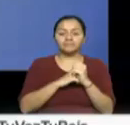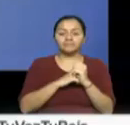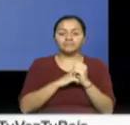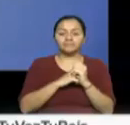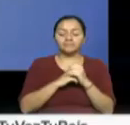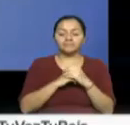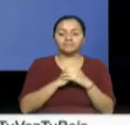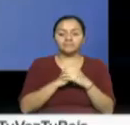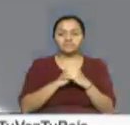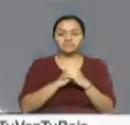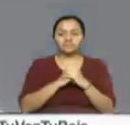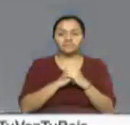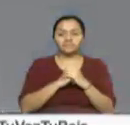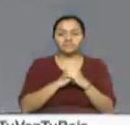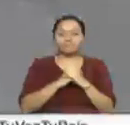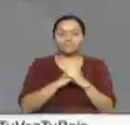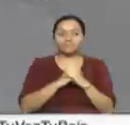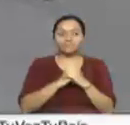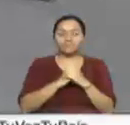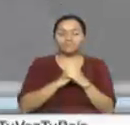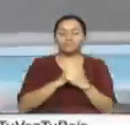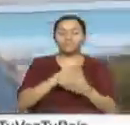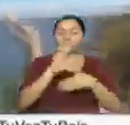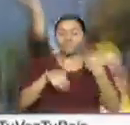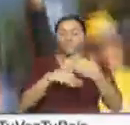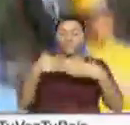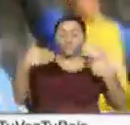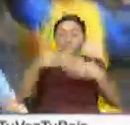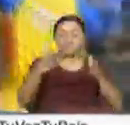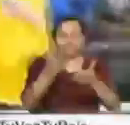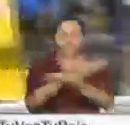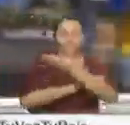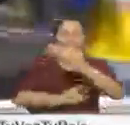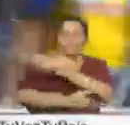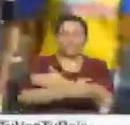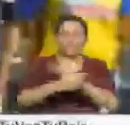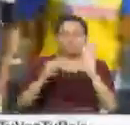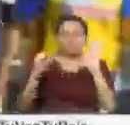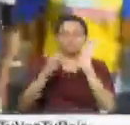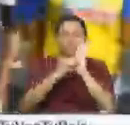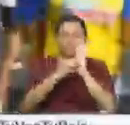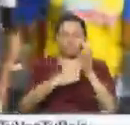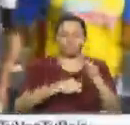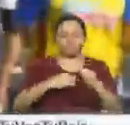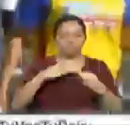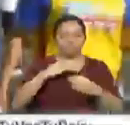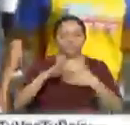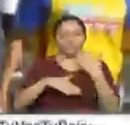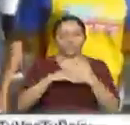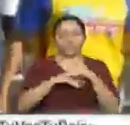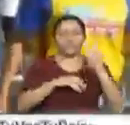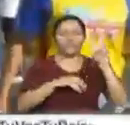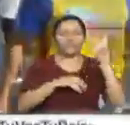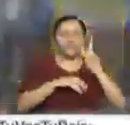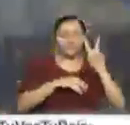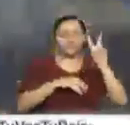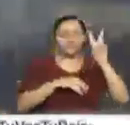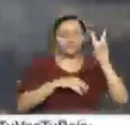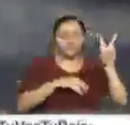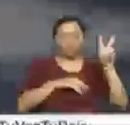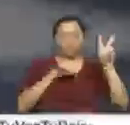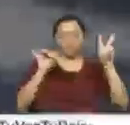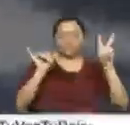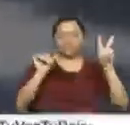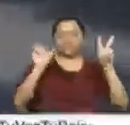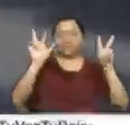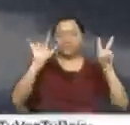245-6088, extensión 1. La entrega de los kits deportivos se realizará el viernes 2 y sábado 3 de junio en el Centro